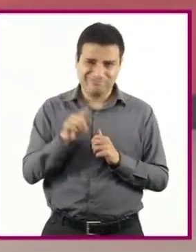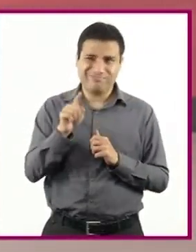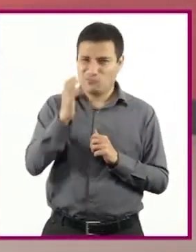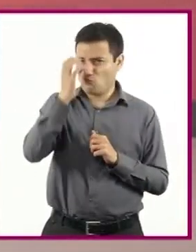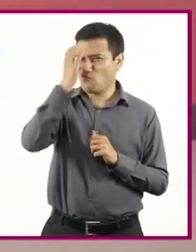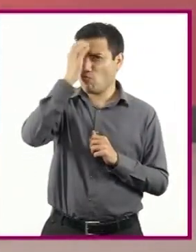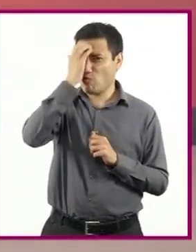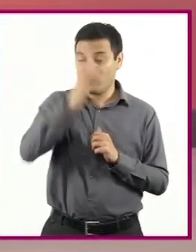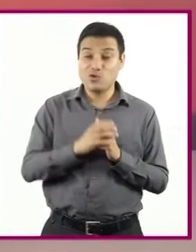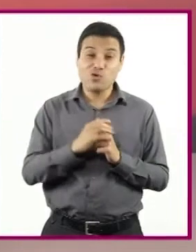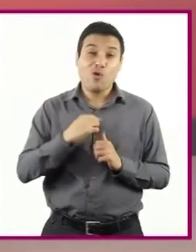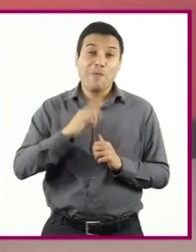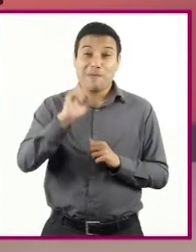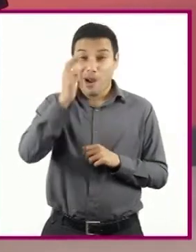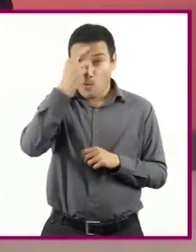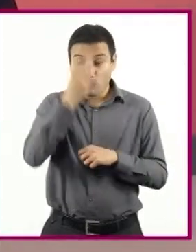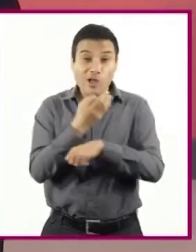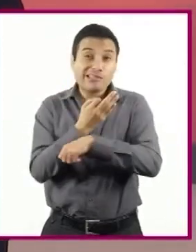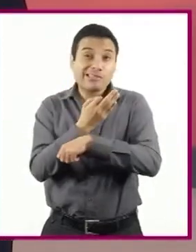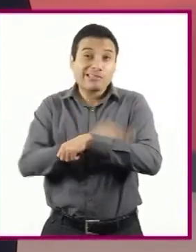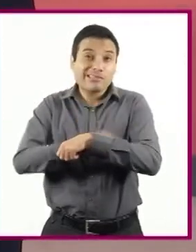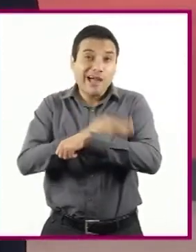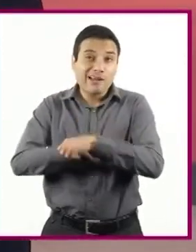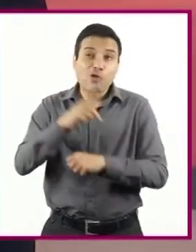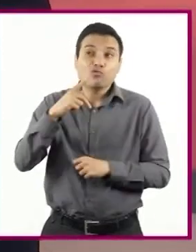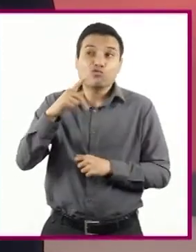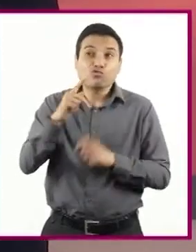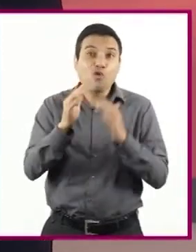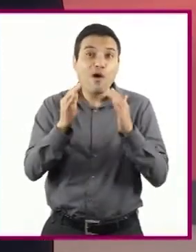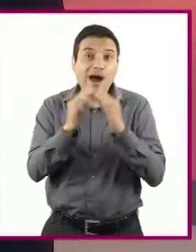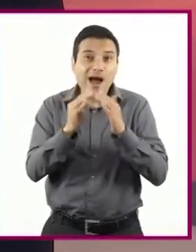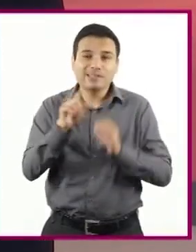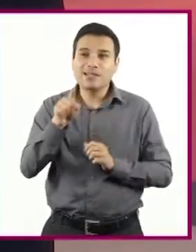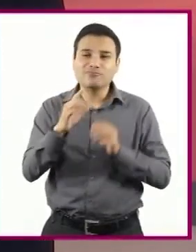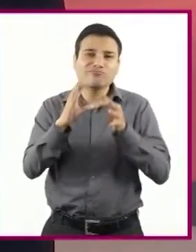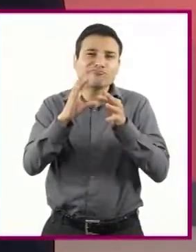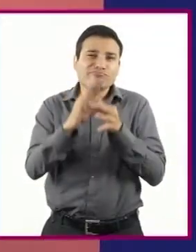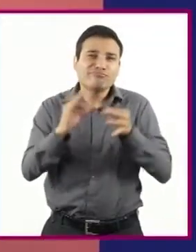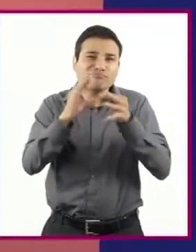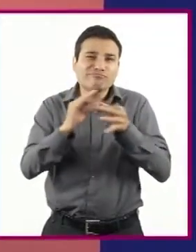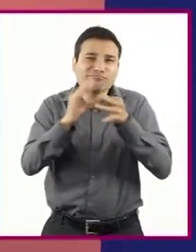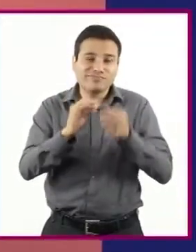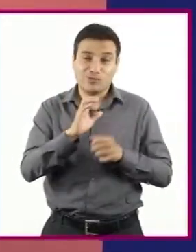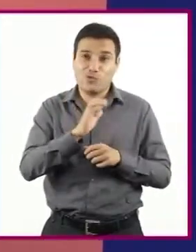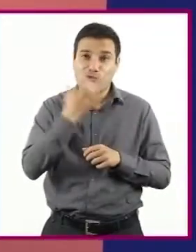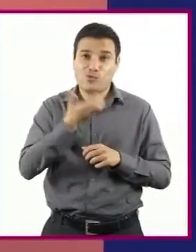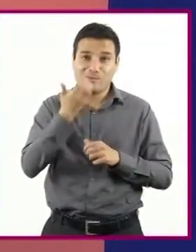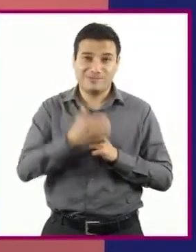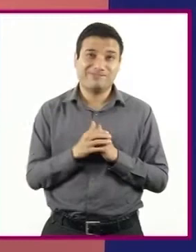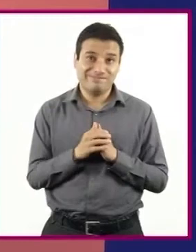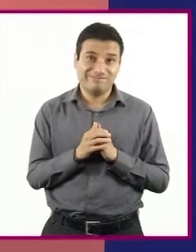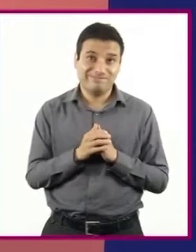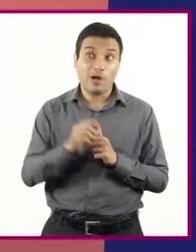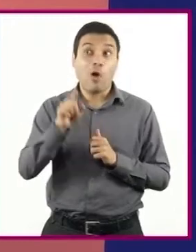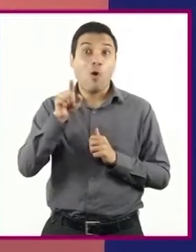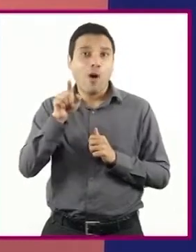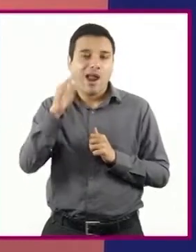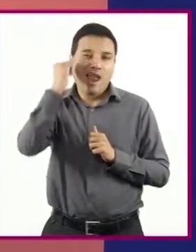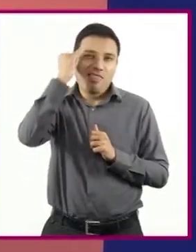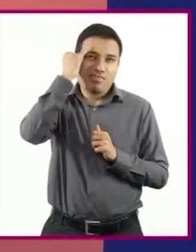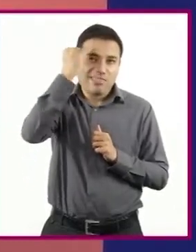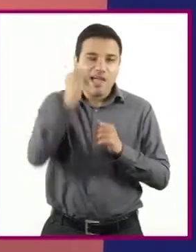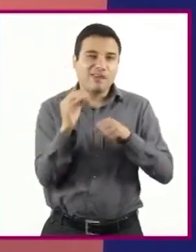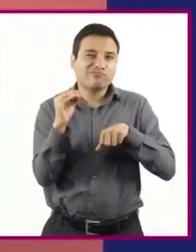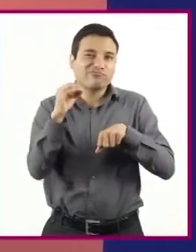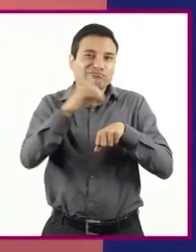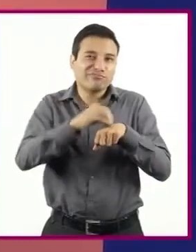y recuerdo muchas tardes en el patio de su casa escuchando decirlas e incluso componerlas en coplas